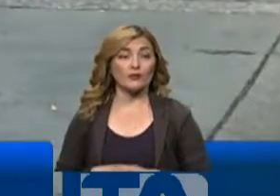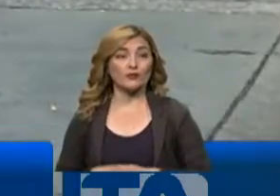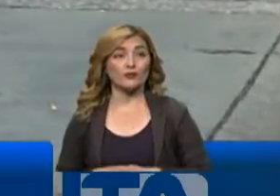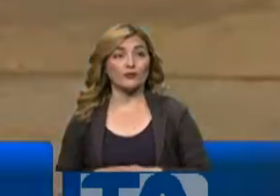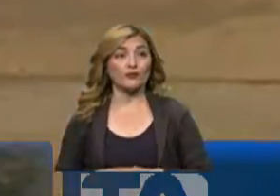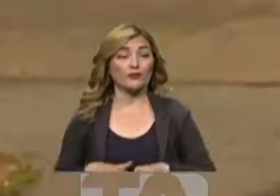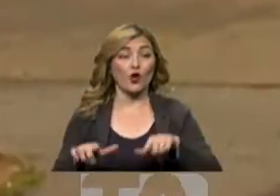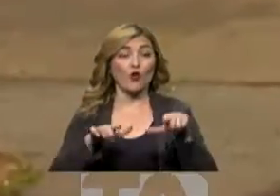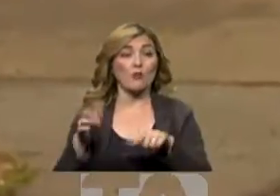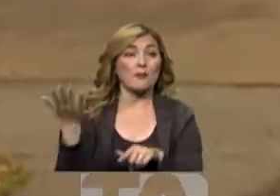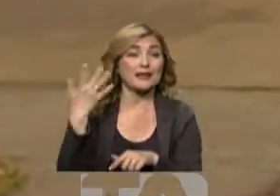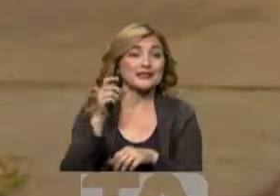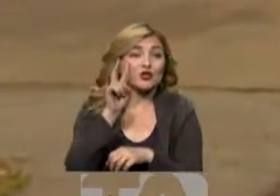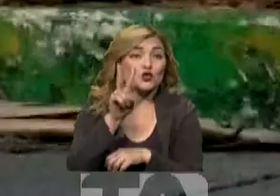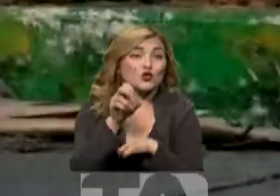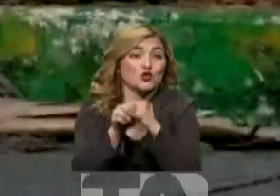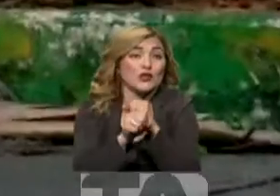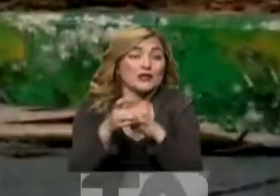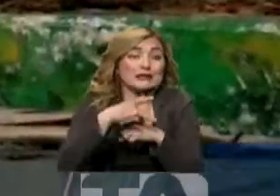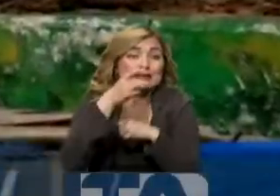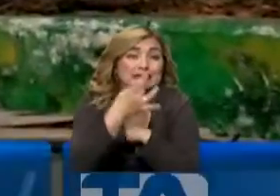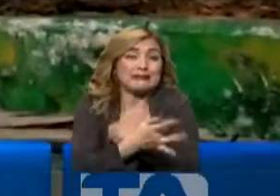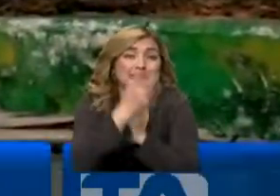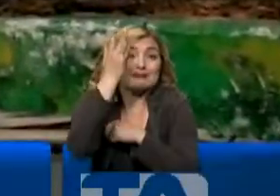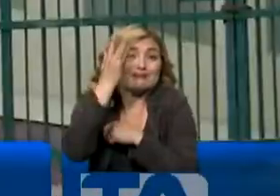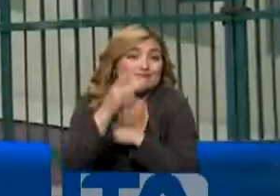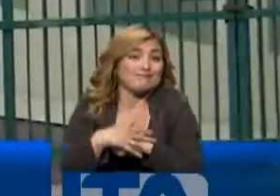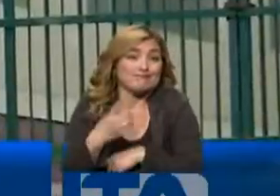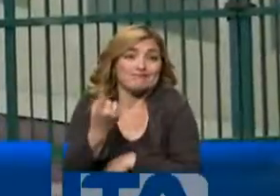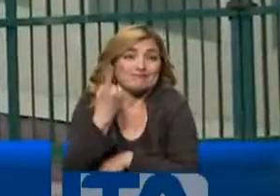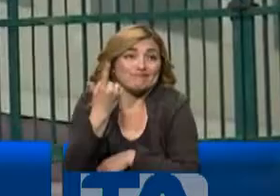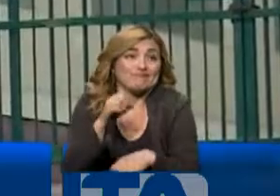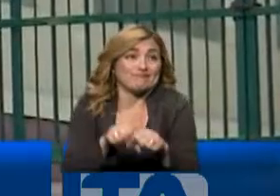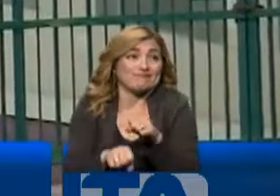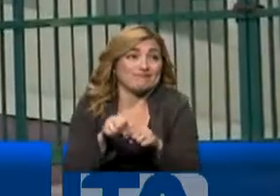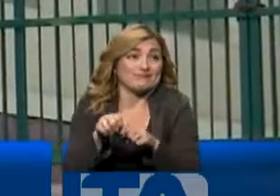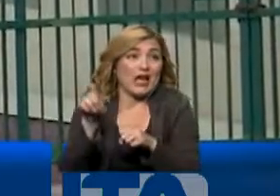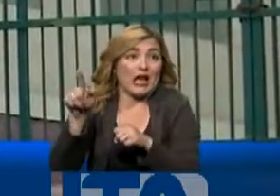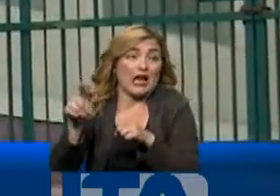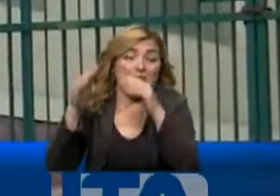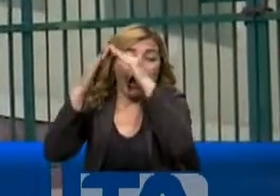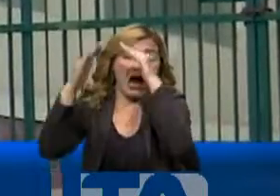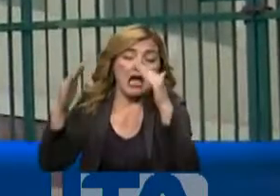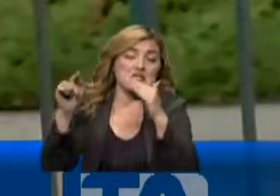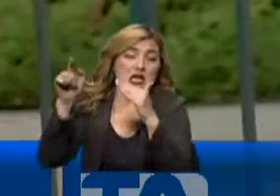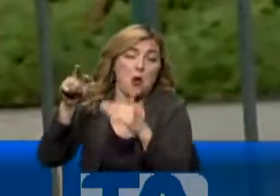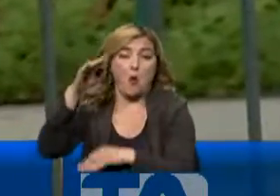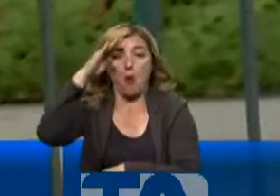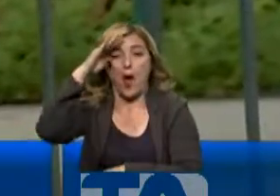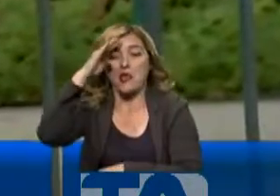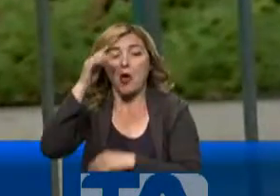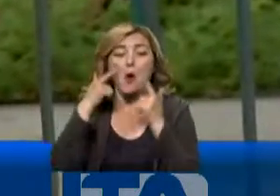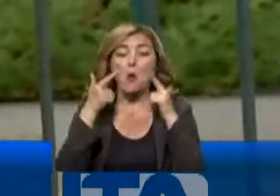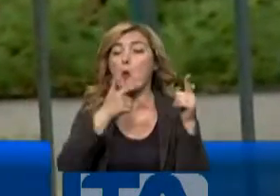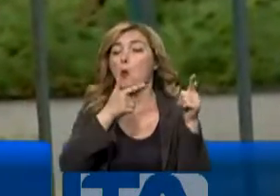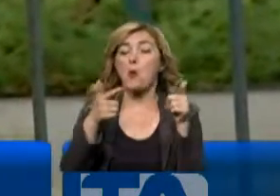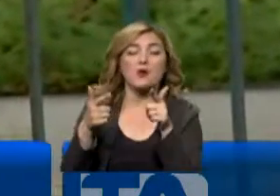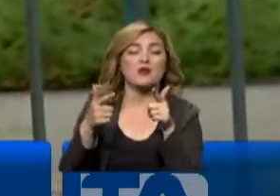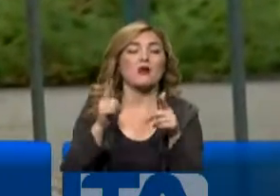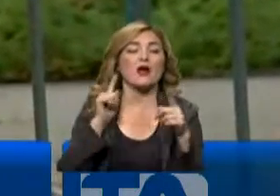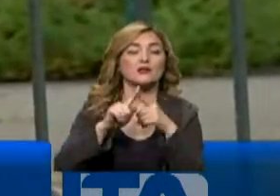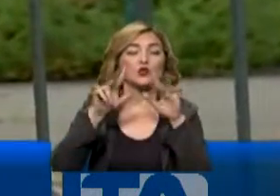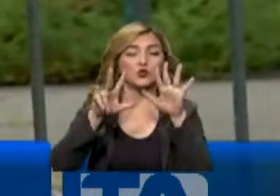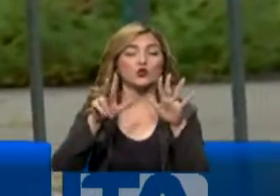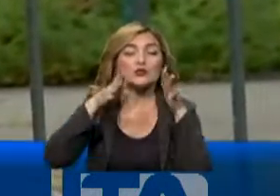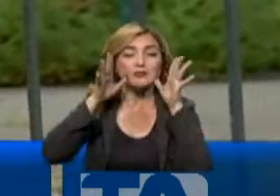El espacio lleva más de 2 años así, completamente abandonado. Solo en garita permanece un guardia cuidando la infraestructura en la que hasta el 8 de